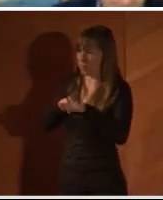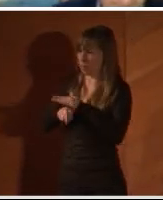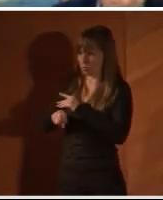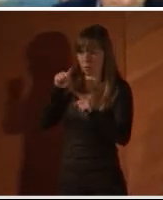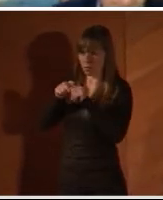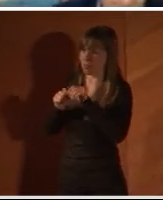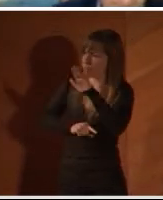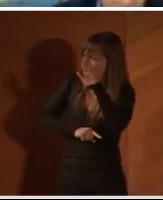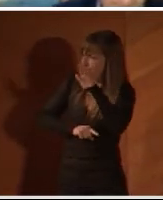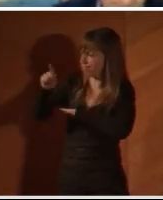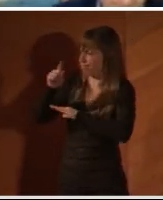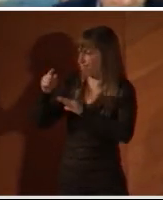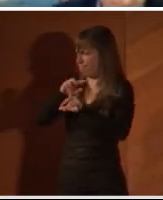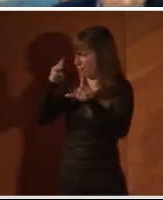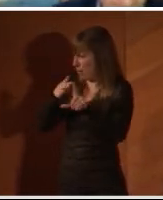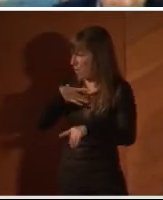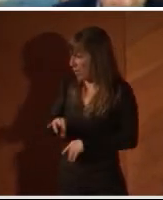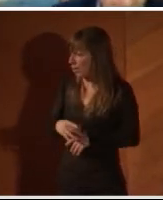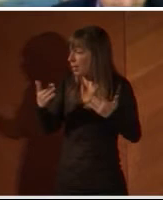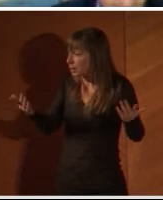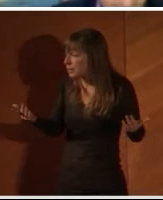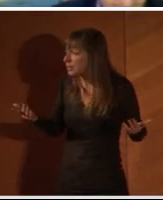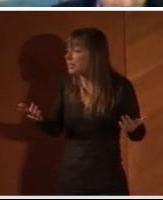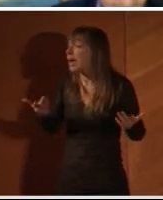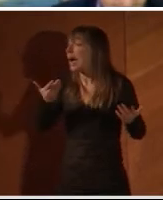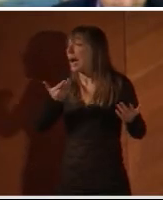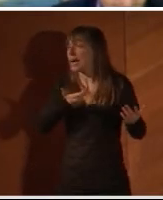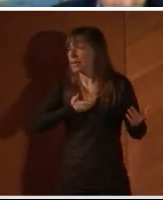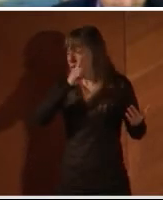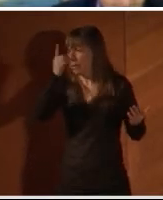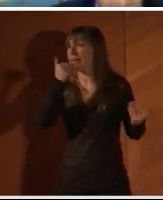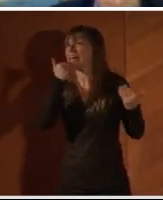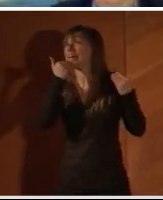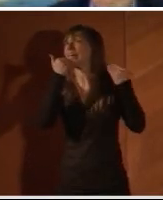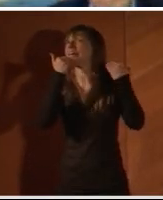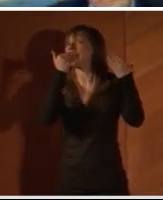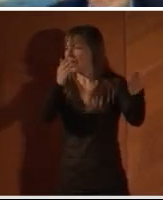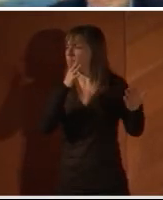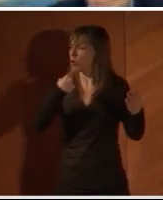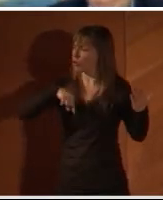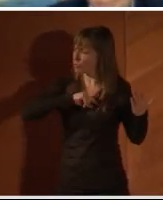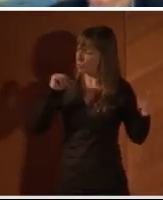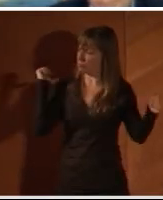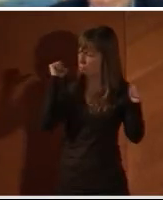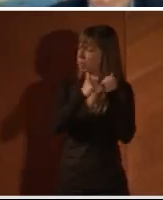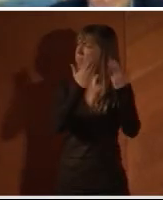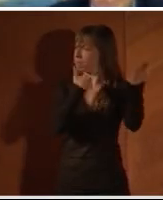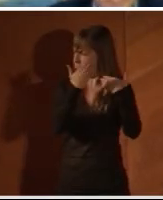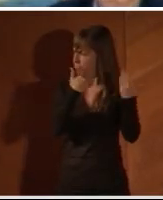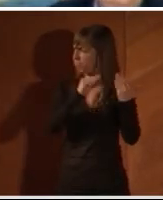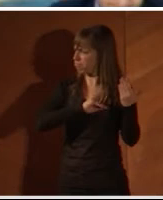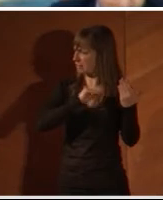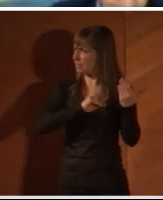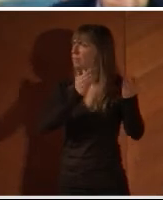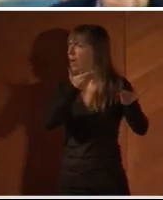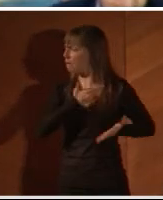hacen falta, ¿no? Entonces, esta iniciativa del Ayuntamiento de Madrid, con el que hemos estado hablando ya en los últimos meses, nos viene